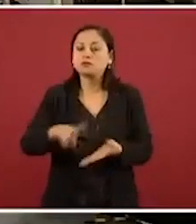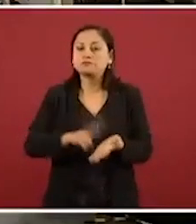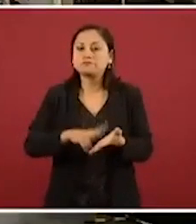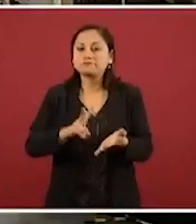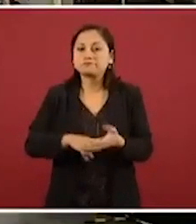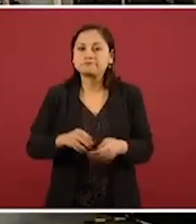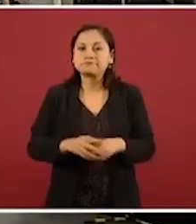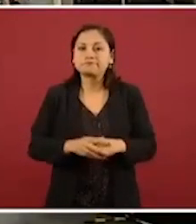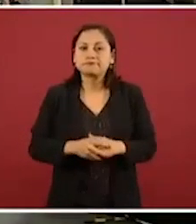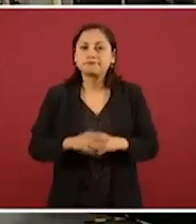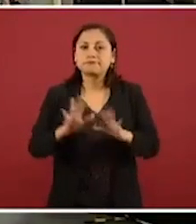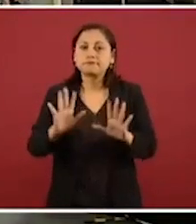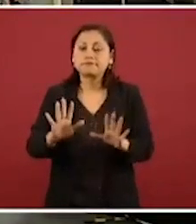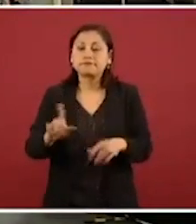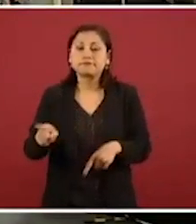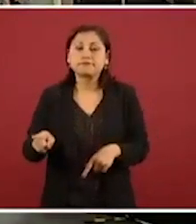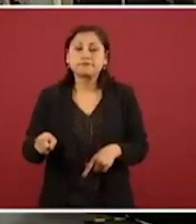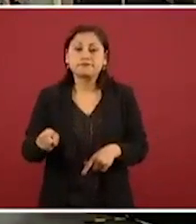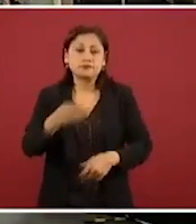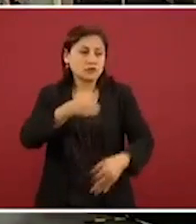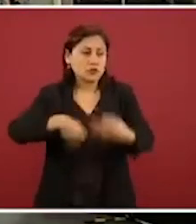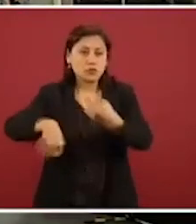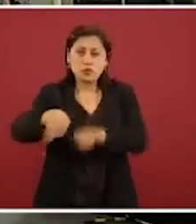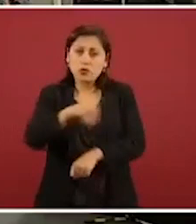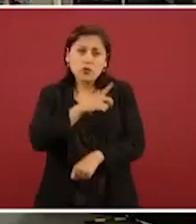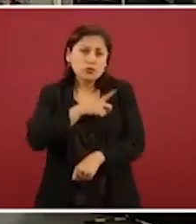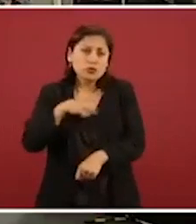Todos que cumplamos con nuestra responsabilidad.